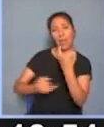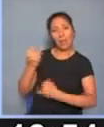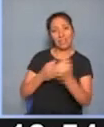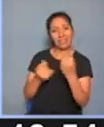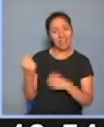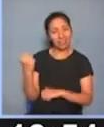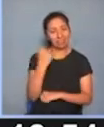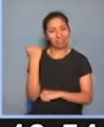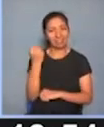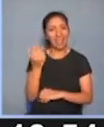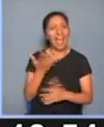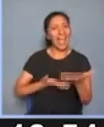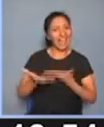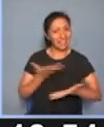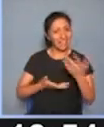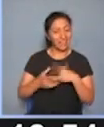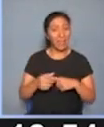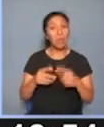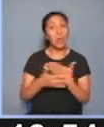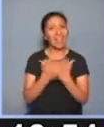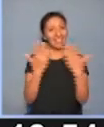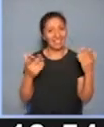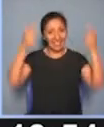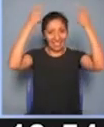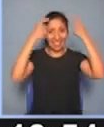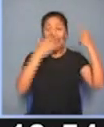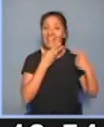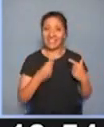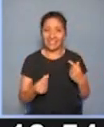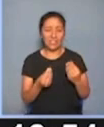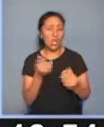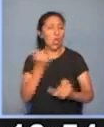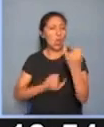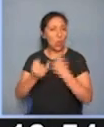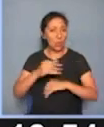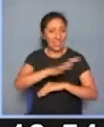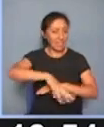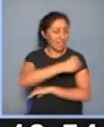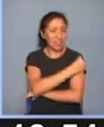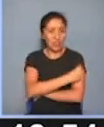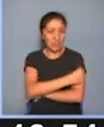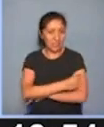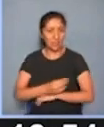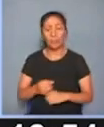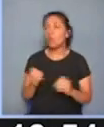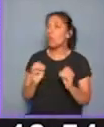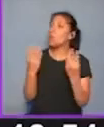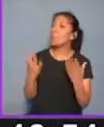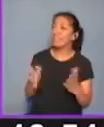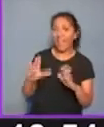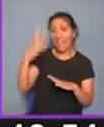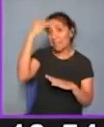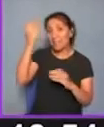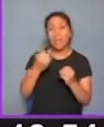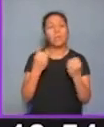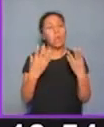actividad por el día de Reyes y también actualizar la información del barrio Cómo estás pisa buenas tardes buenas tardes